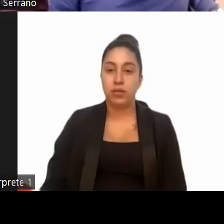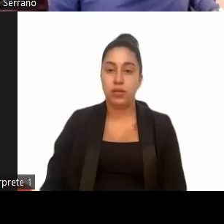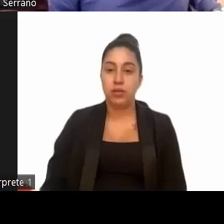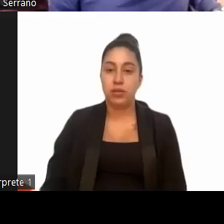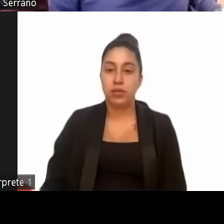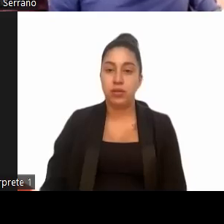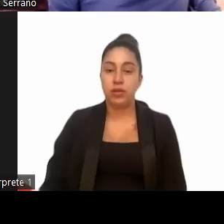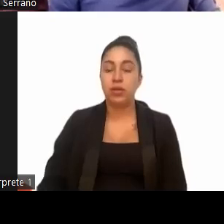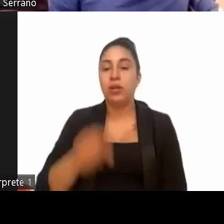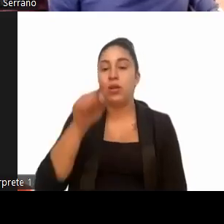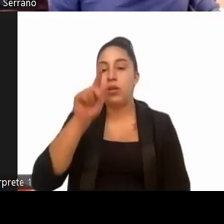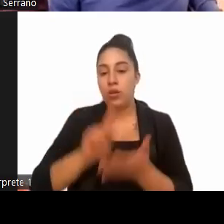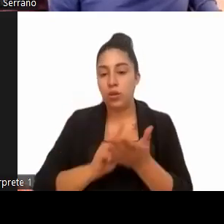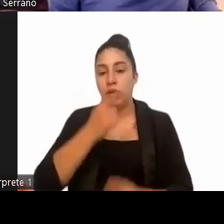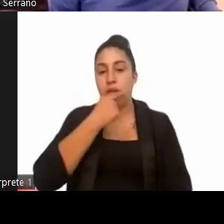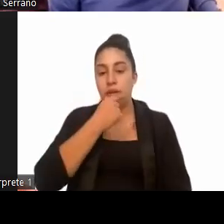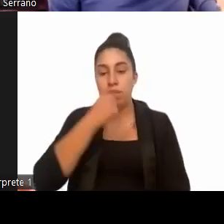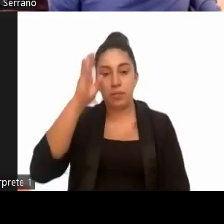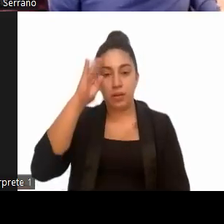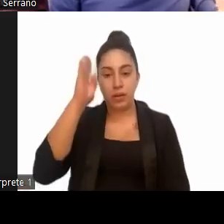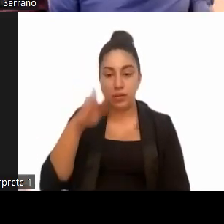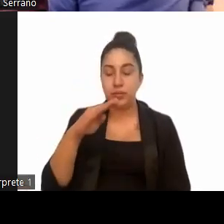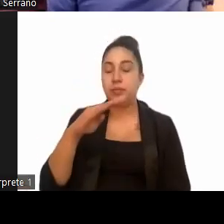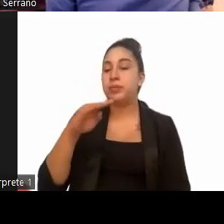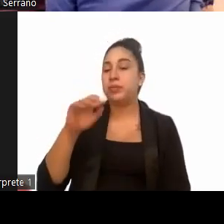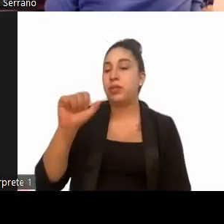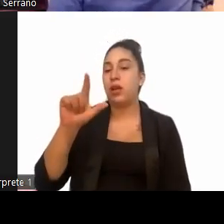Maestro Alfonso Vega González.